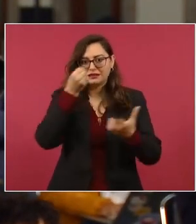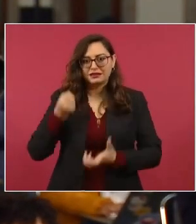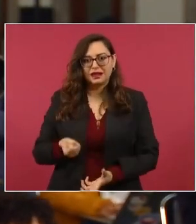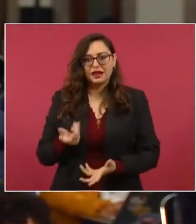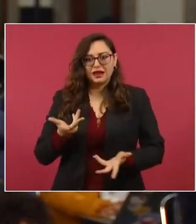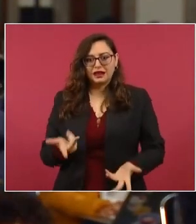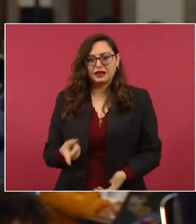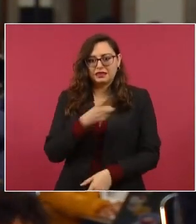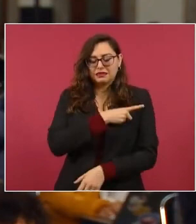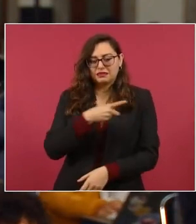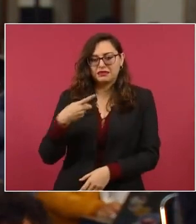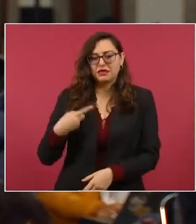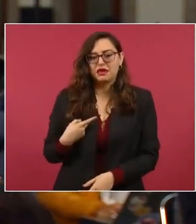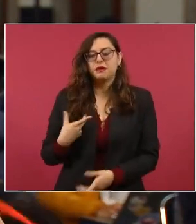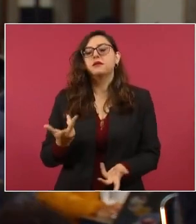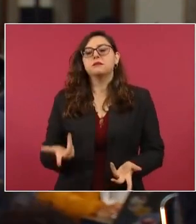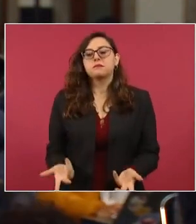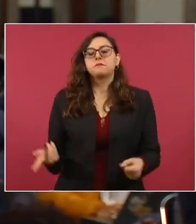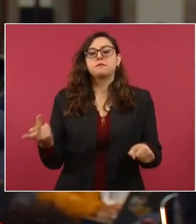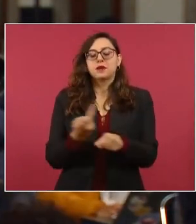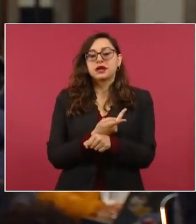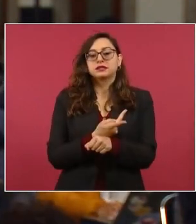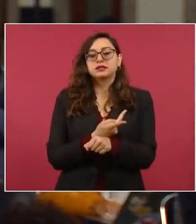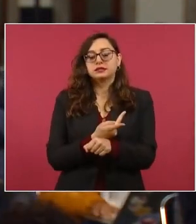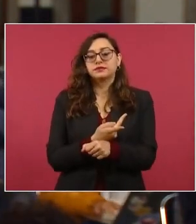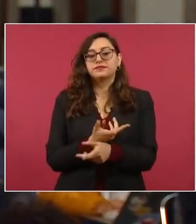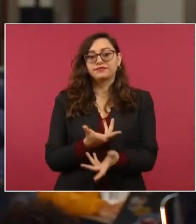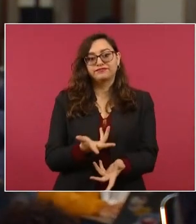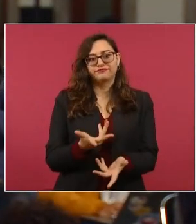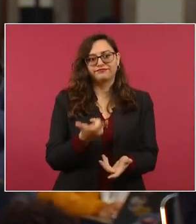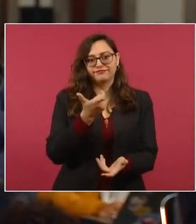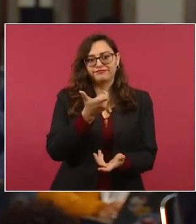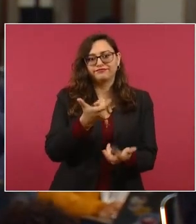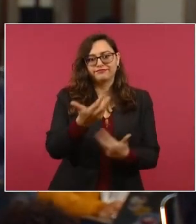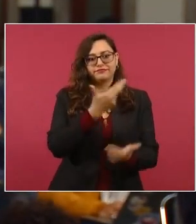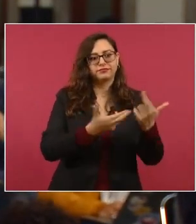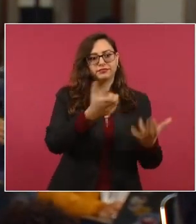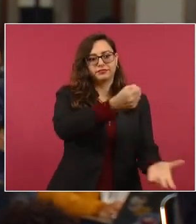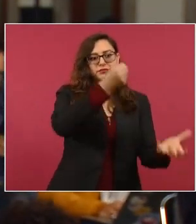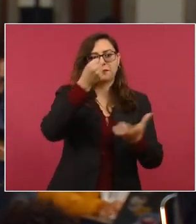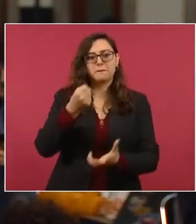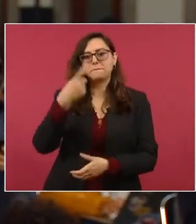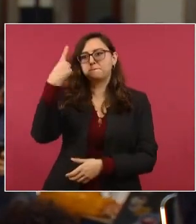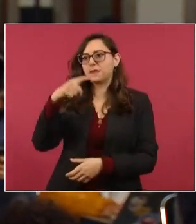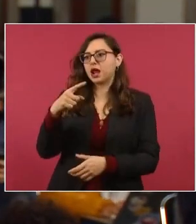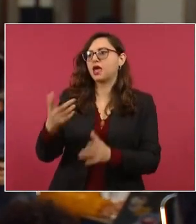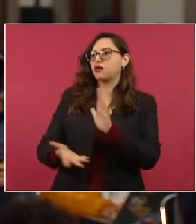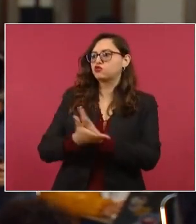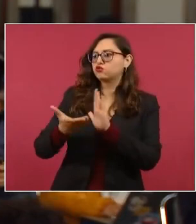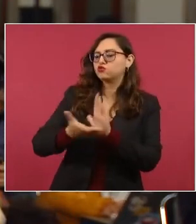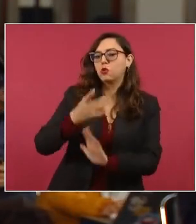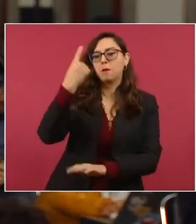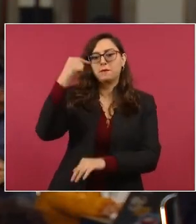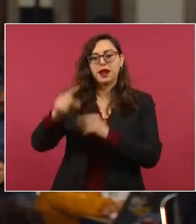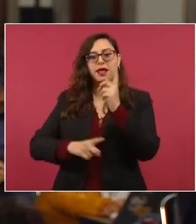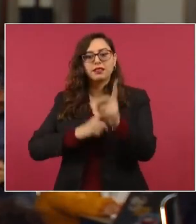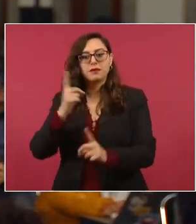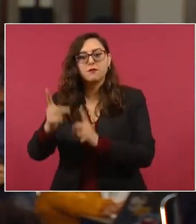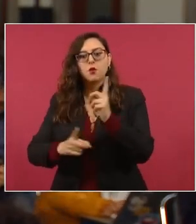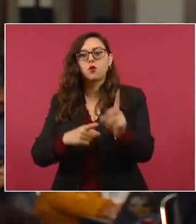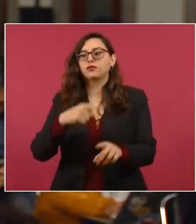ayer que, pues obviamente con este dinero se hacían obras de deporte y demás, pero también qué hay de las